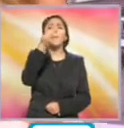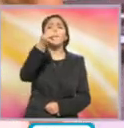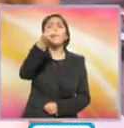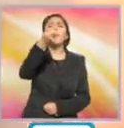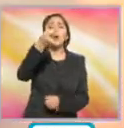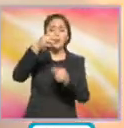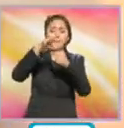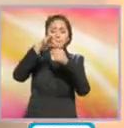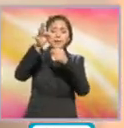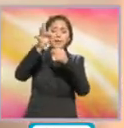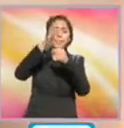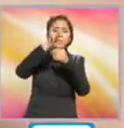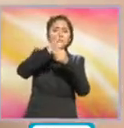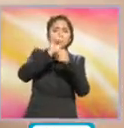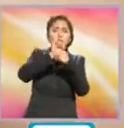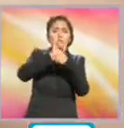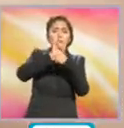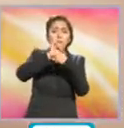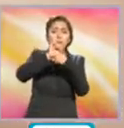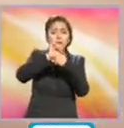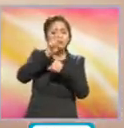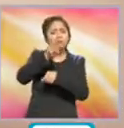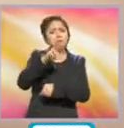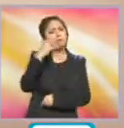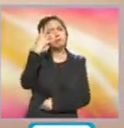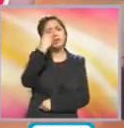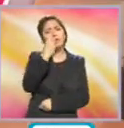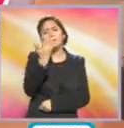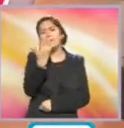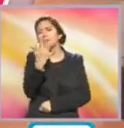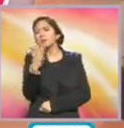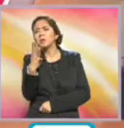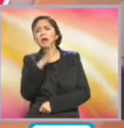Si se pone de verdad a ver, hay ciento y tantos